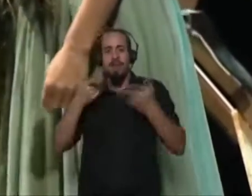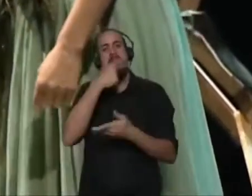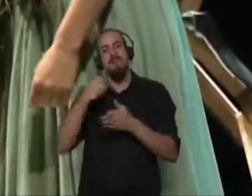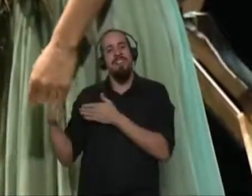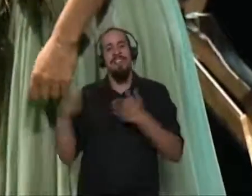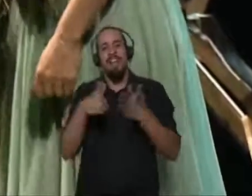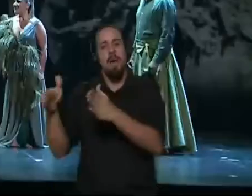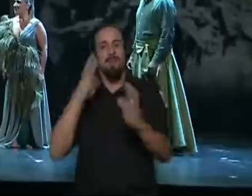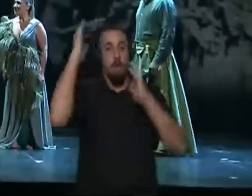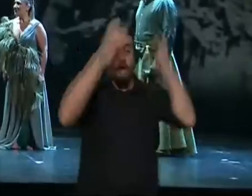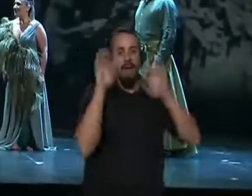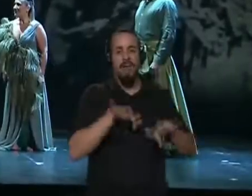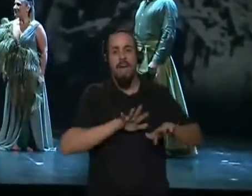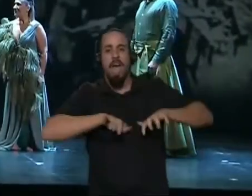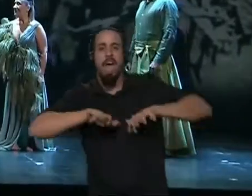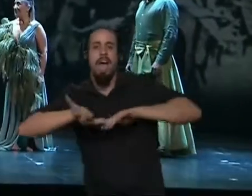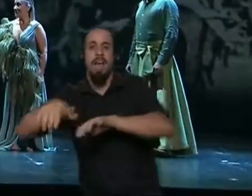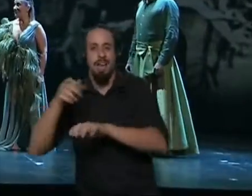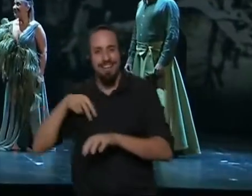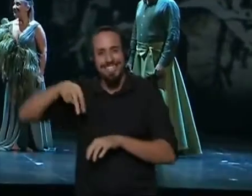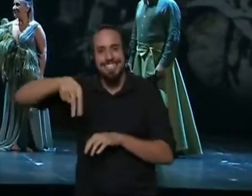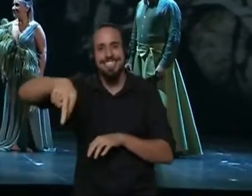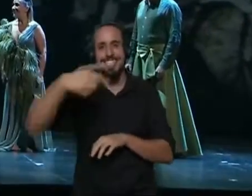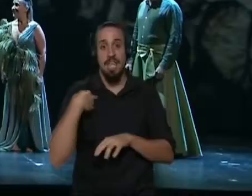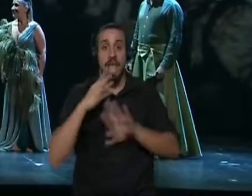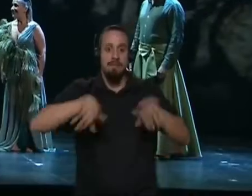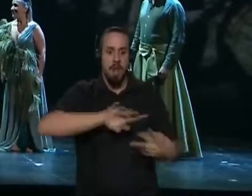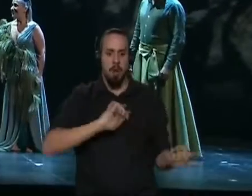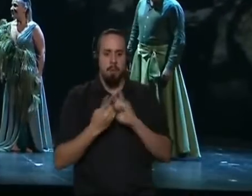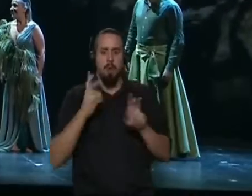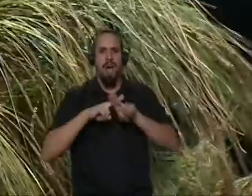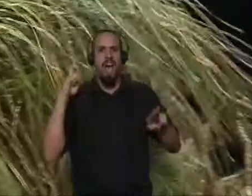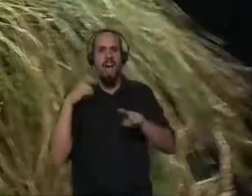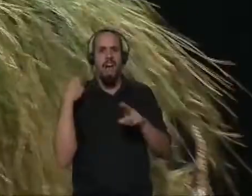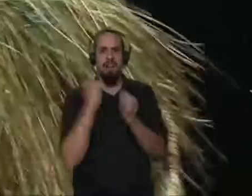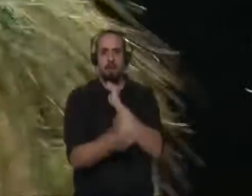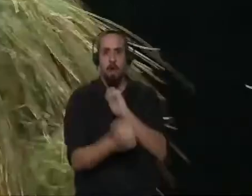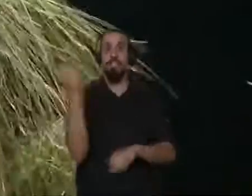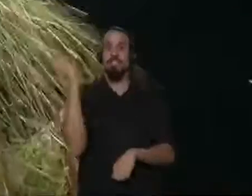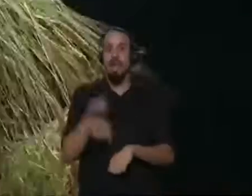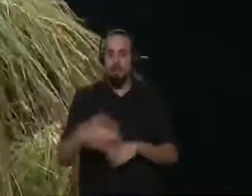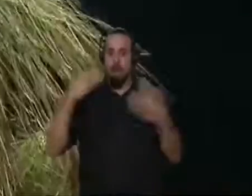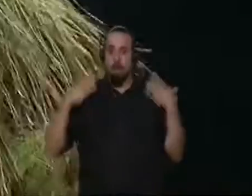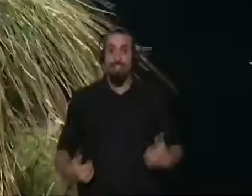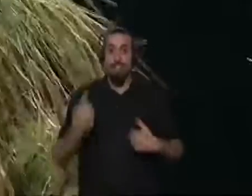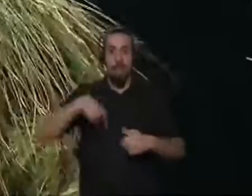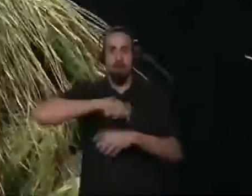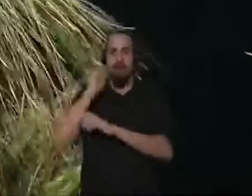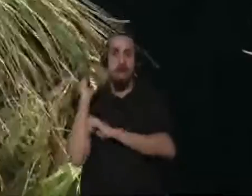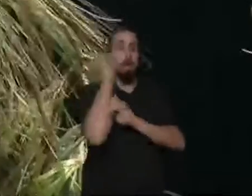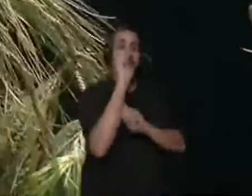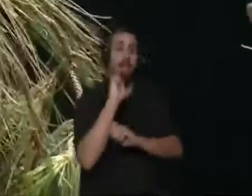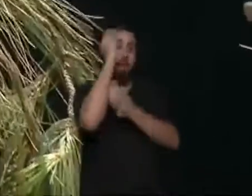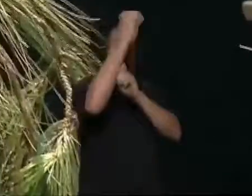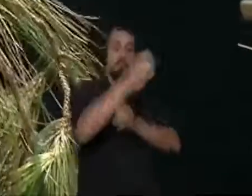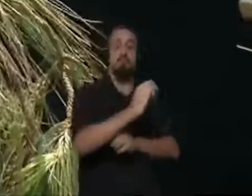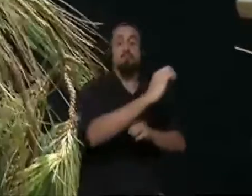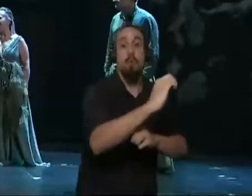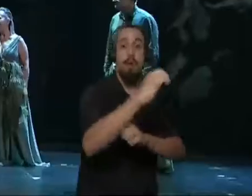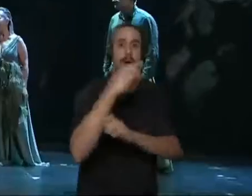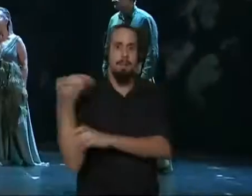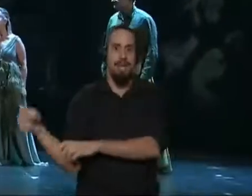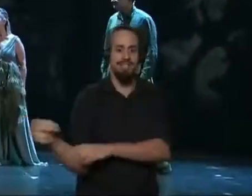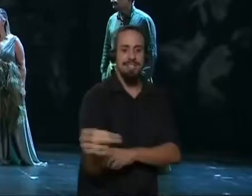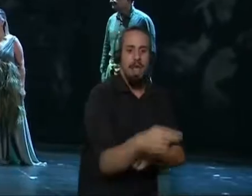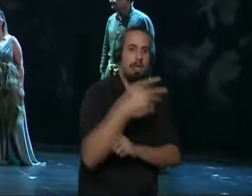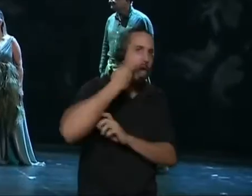ganado consigo. Y nos hicieron carbón. Y con nuestra corteza hizo las boyas quien va a pescar. Esas que dan el aviso cuando el